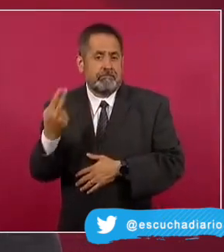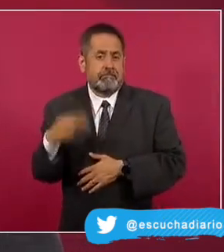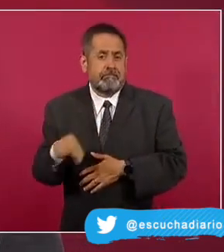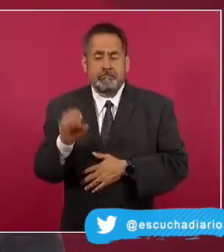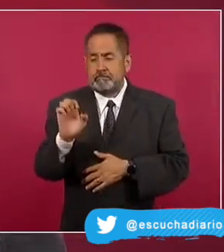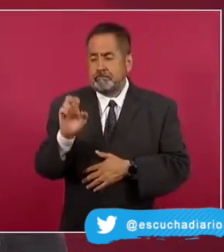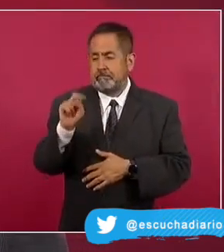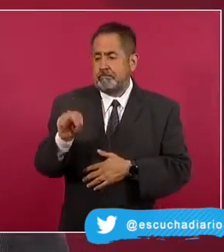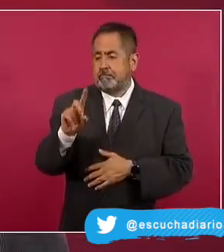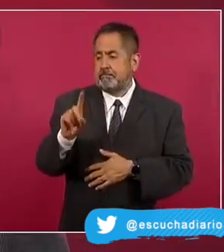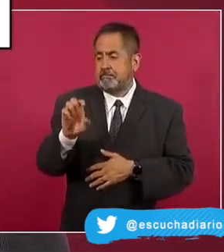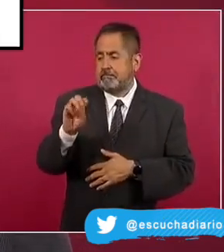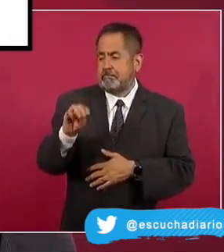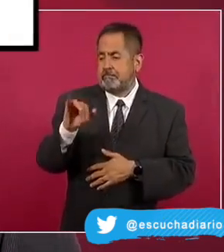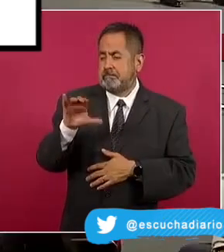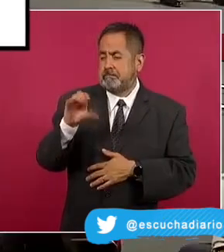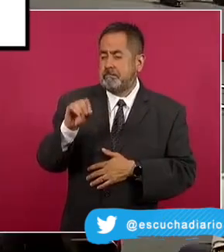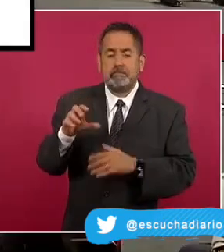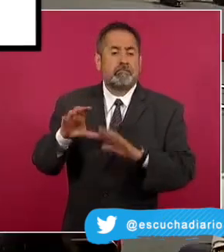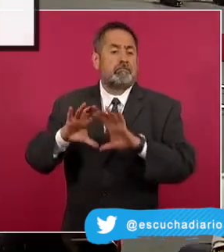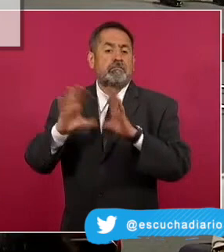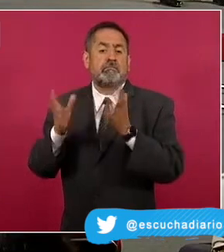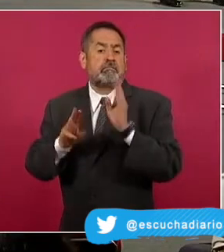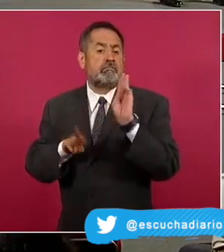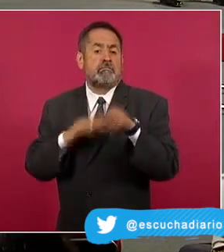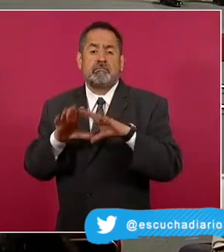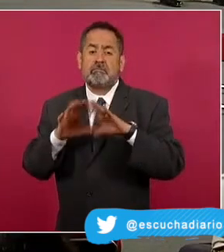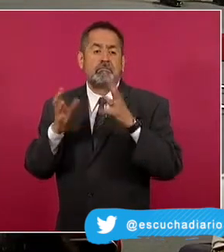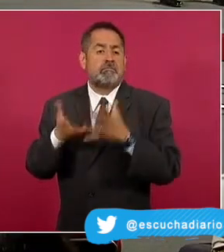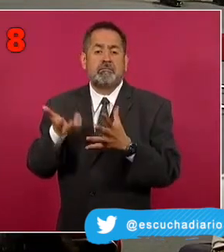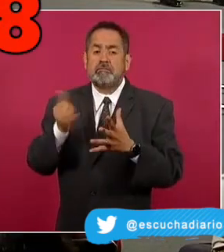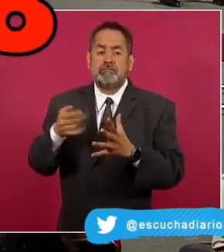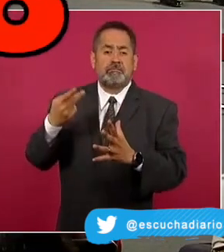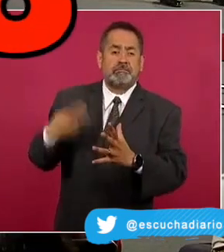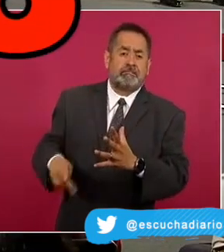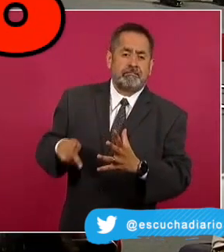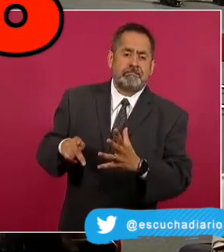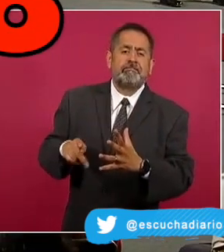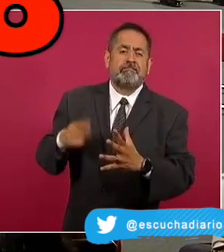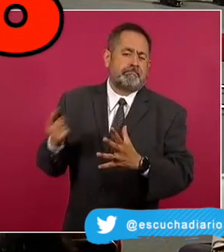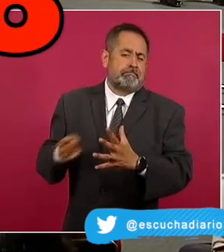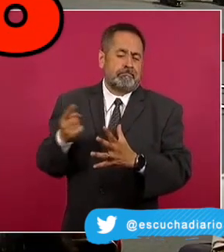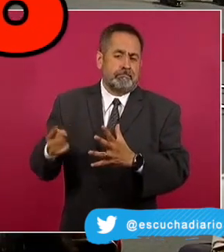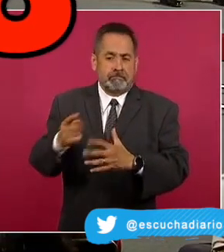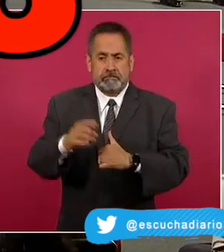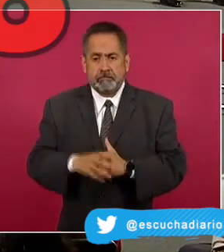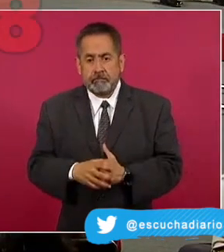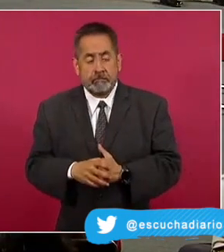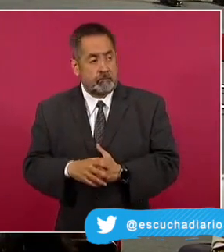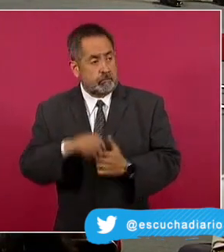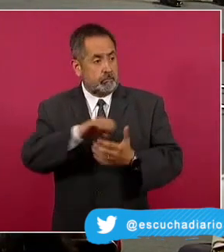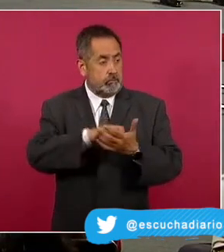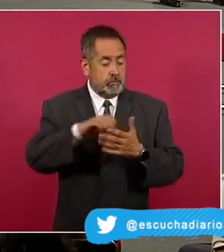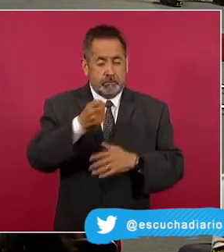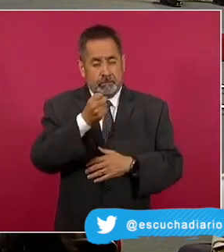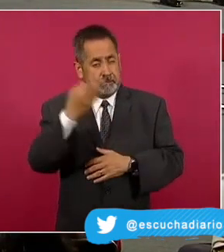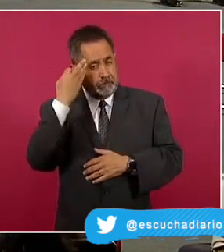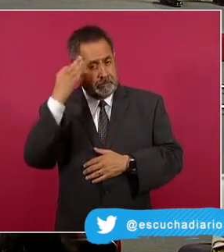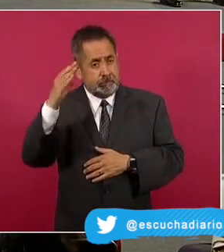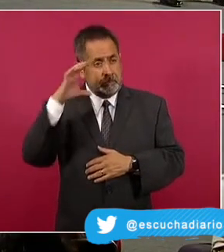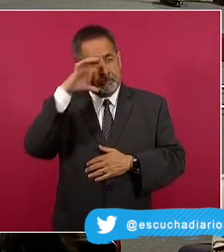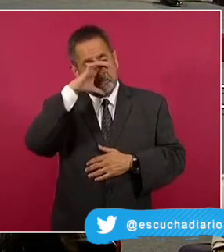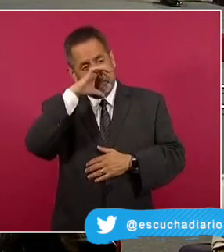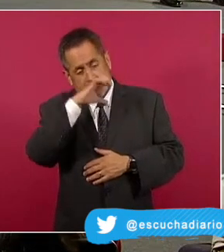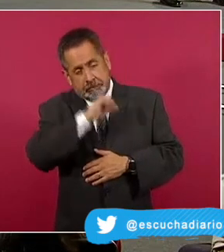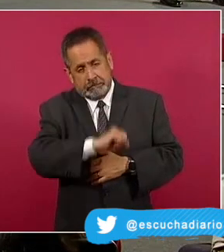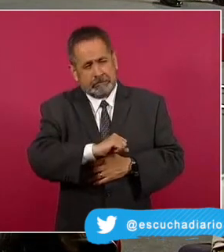21 se han registrado 14.581 casos activos, 4.508 casos más que la semana